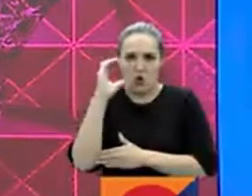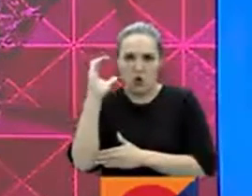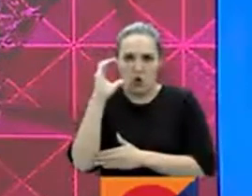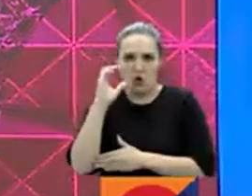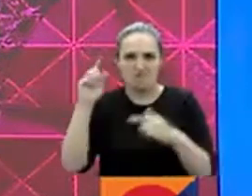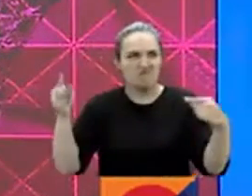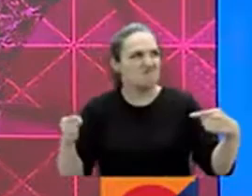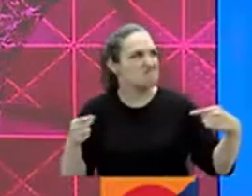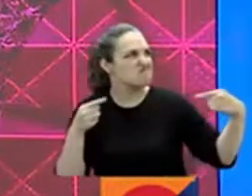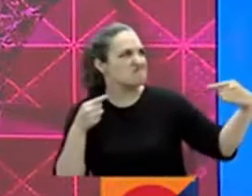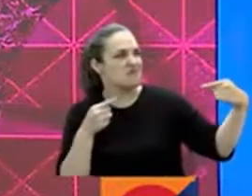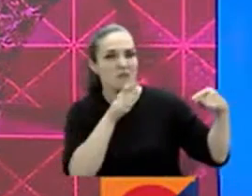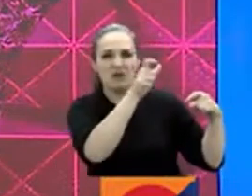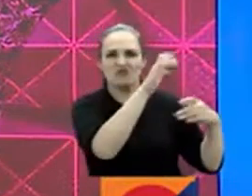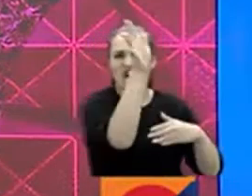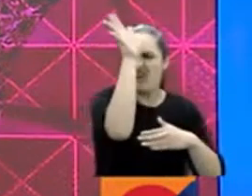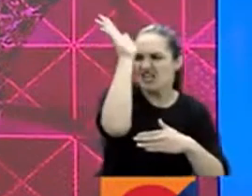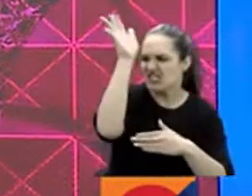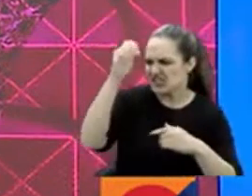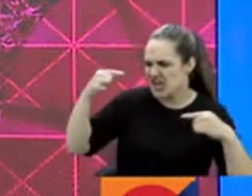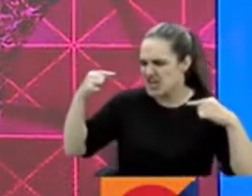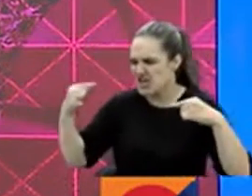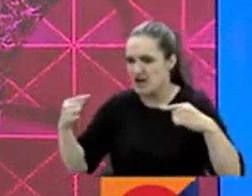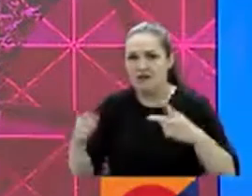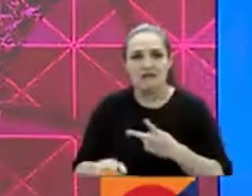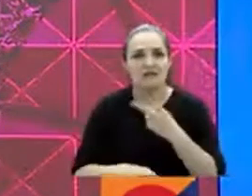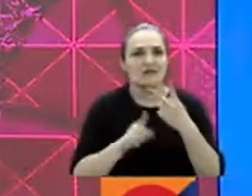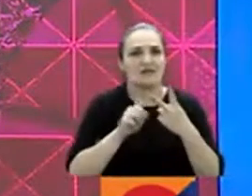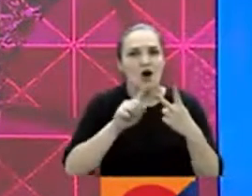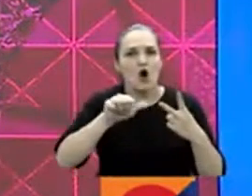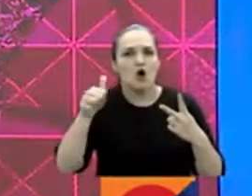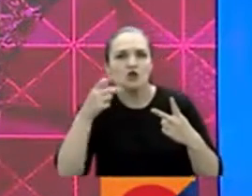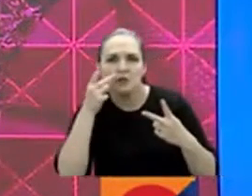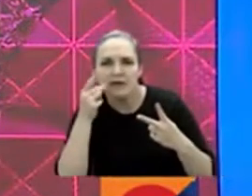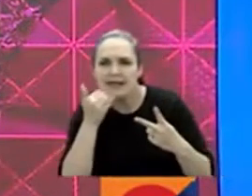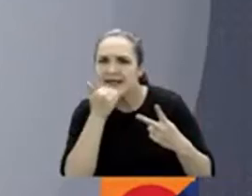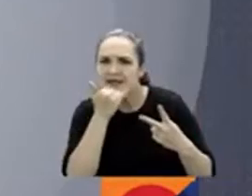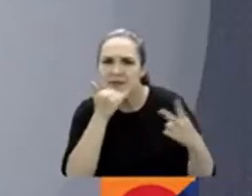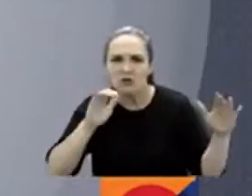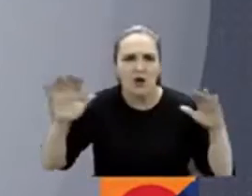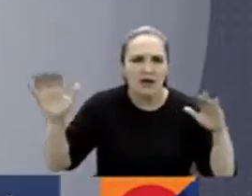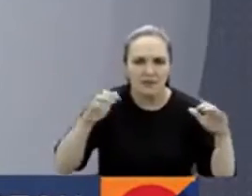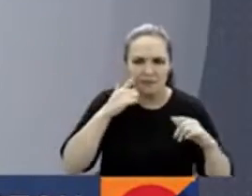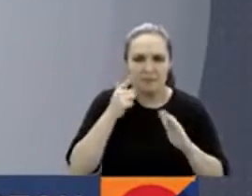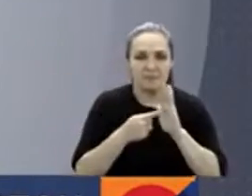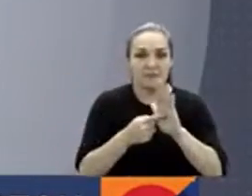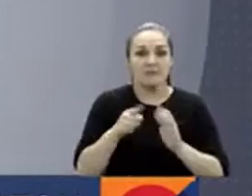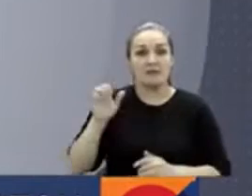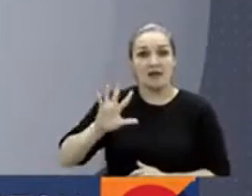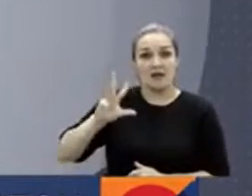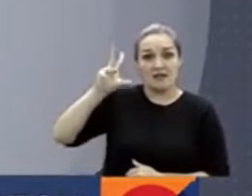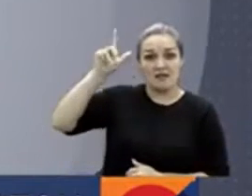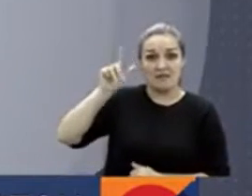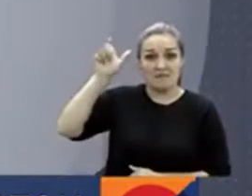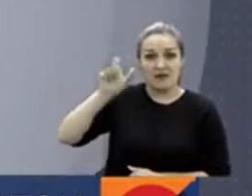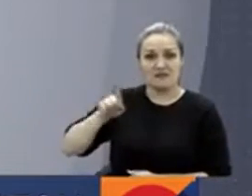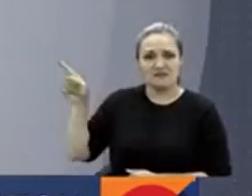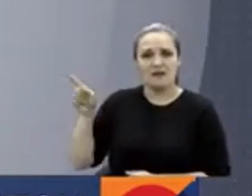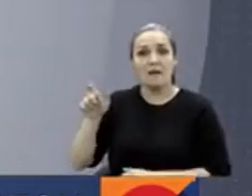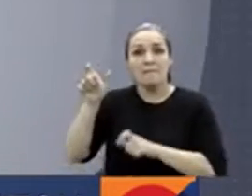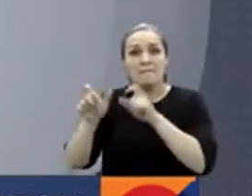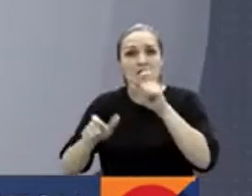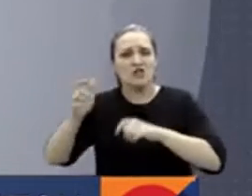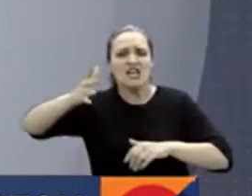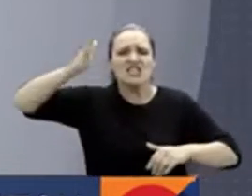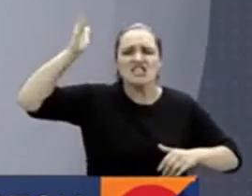arquero. Tenis y Rally Dakar hacen parte del resumen deportivo del día. En Inglaterra, Jerry Mina fue objeto de reclamos de parte